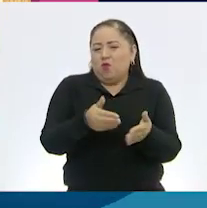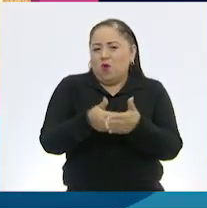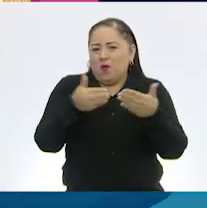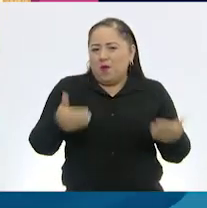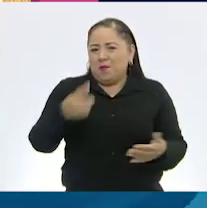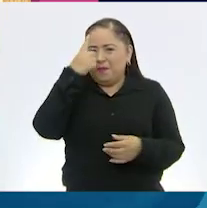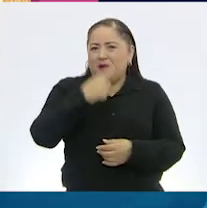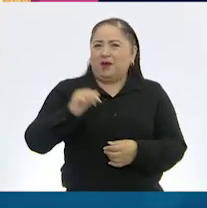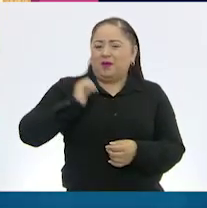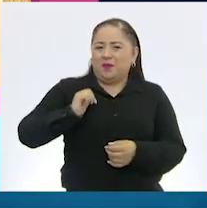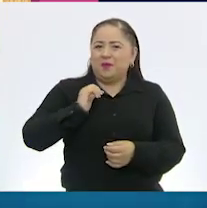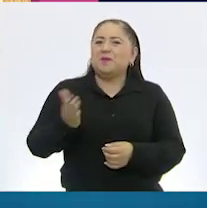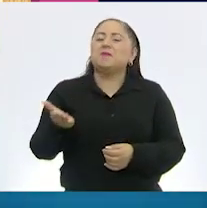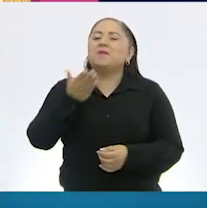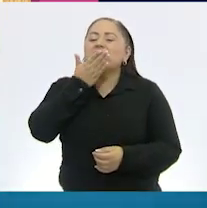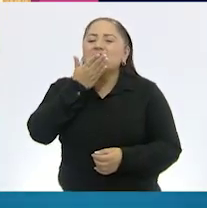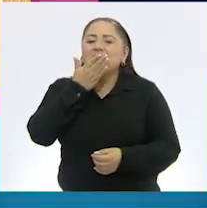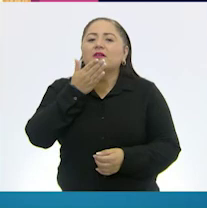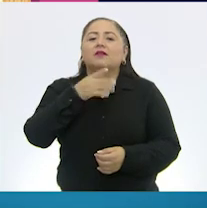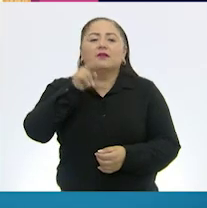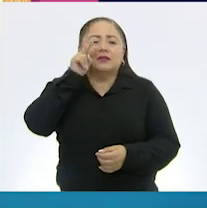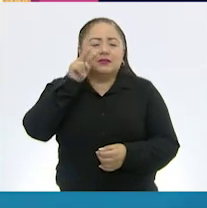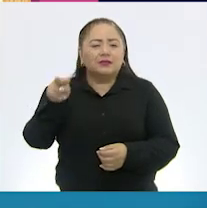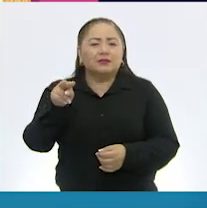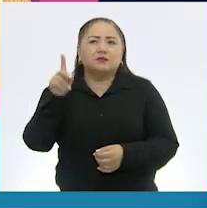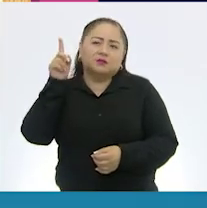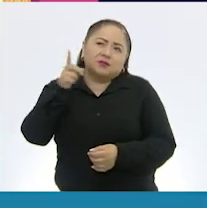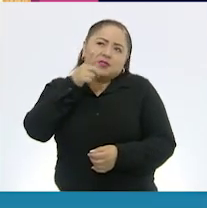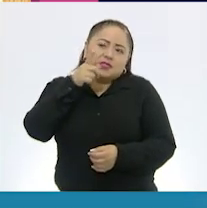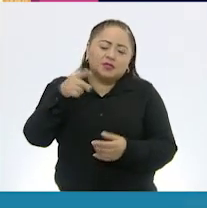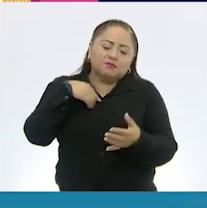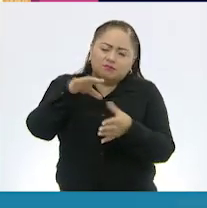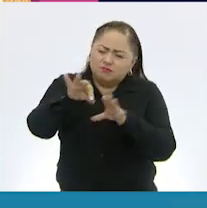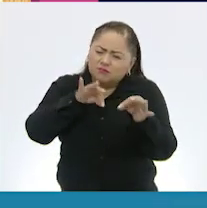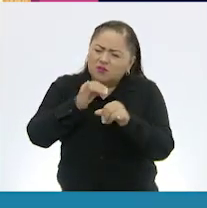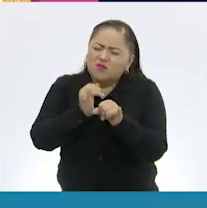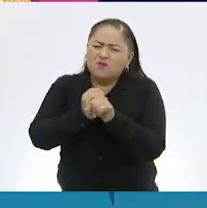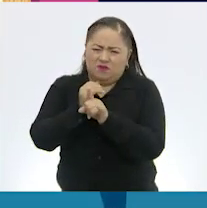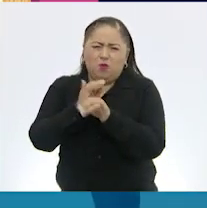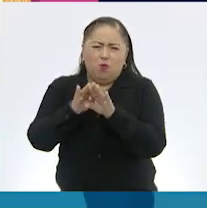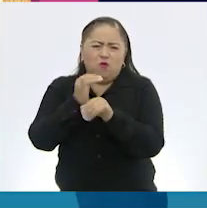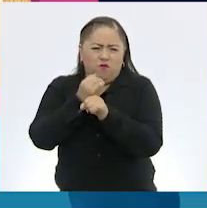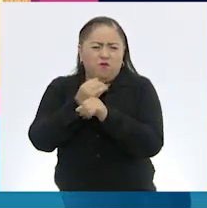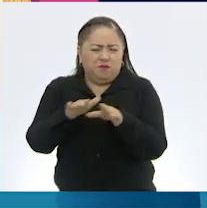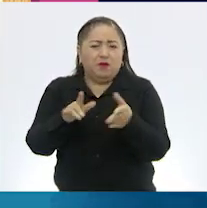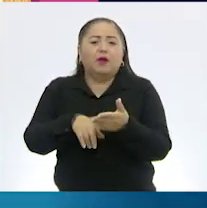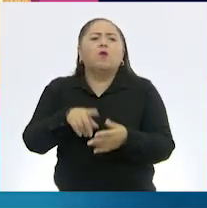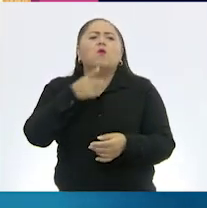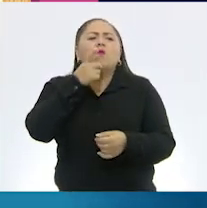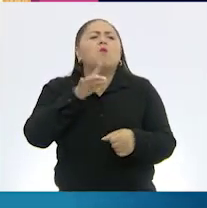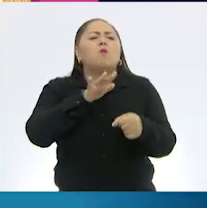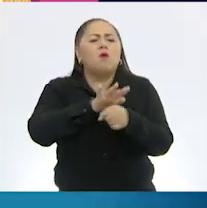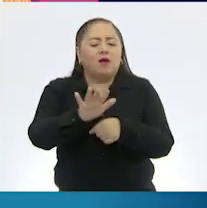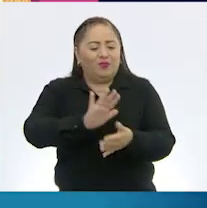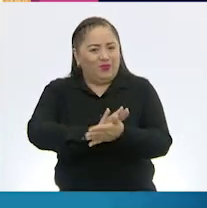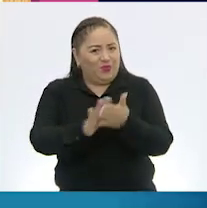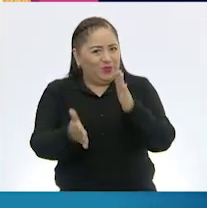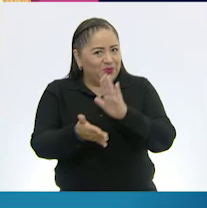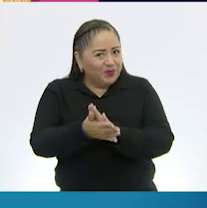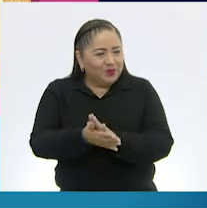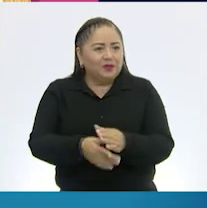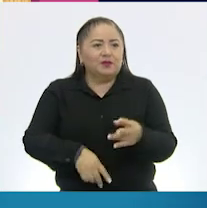para los mexicas. Según las fuentes que consultamos, eran la